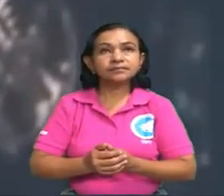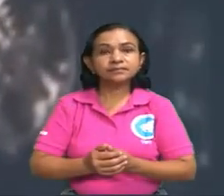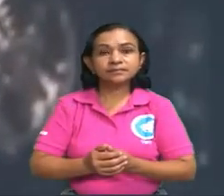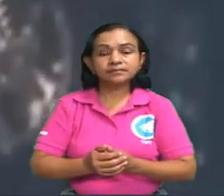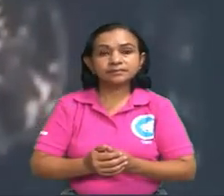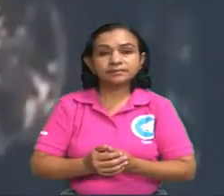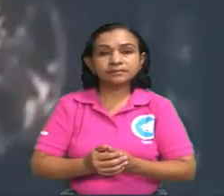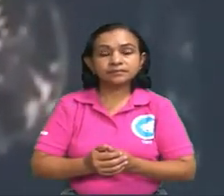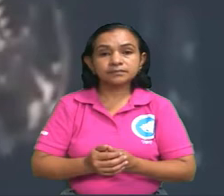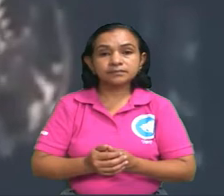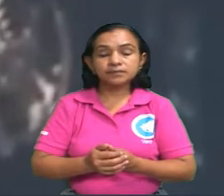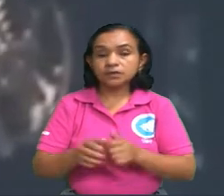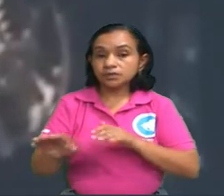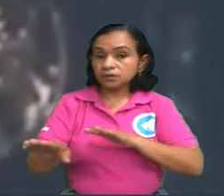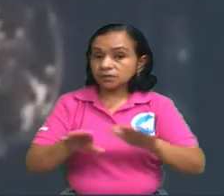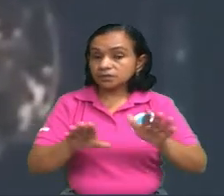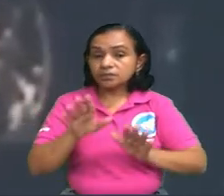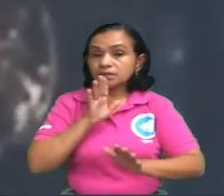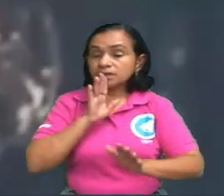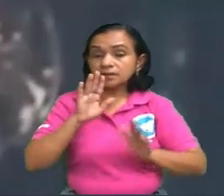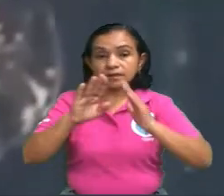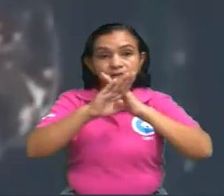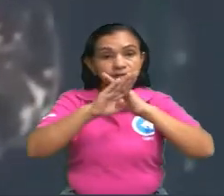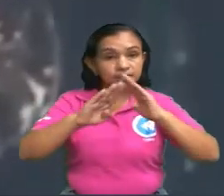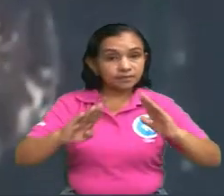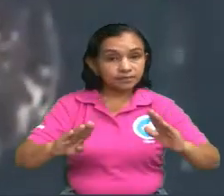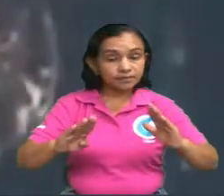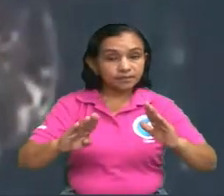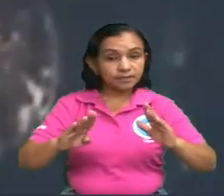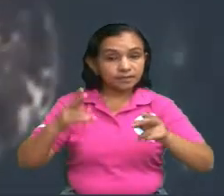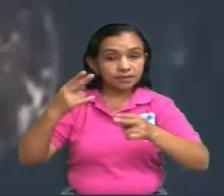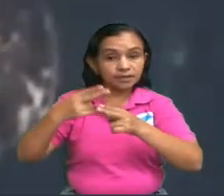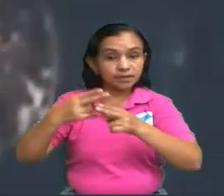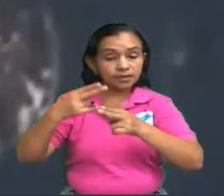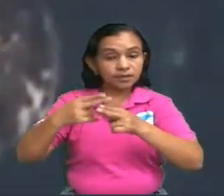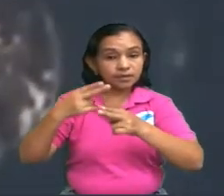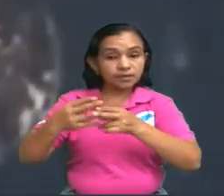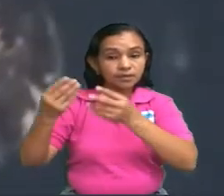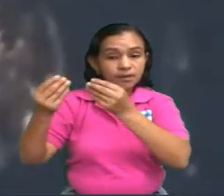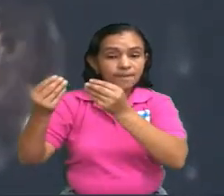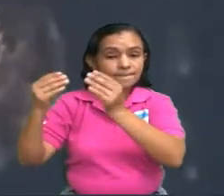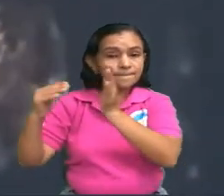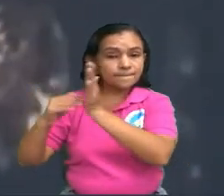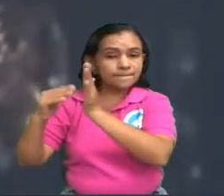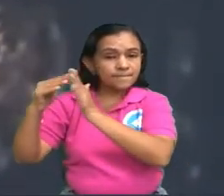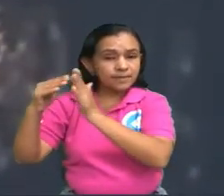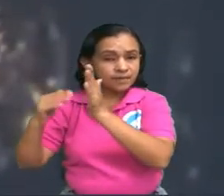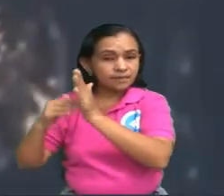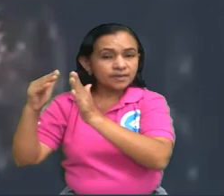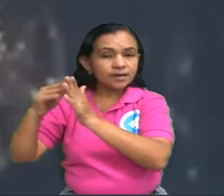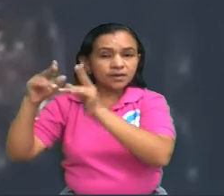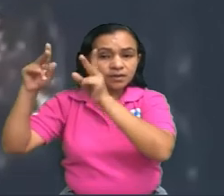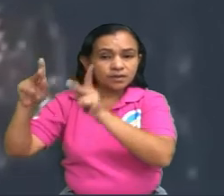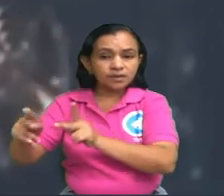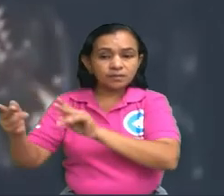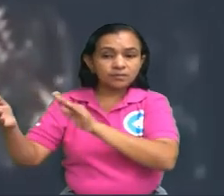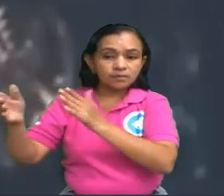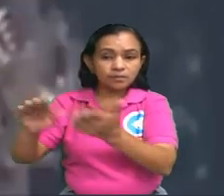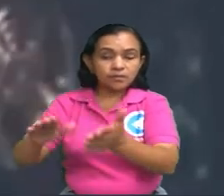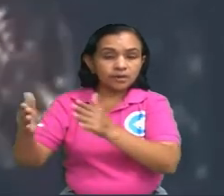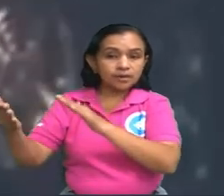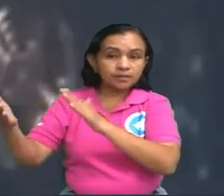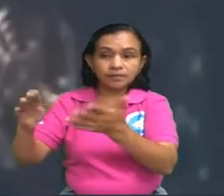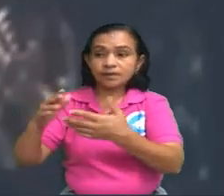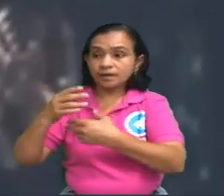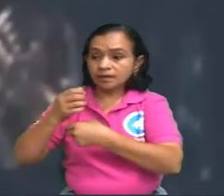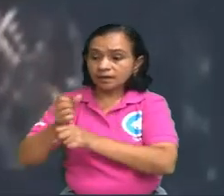No se puede hablar de paz en nombre de decenas de millones de seres humanos que mueren cada año de hambre